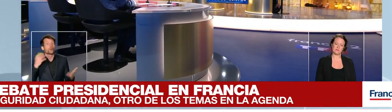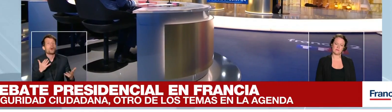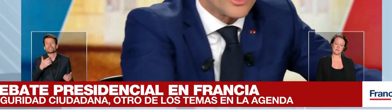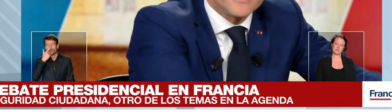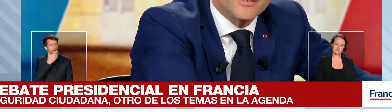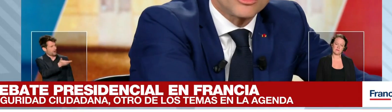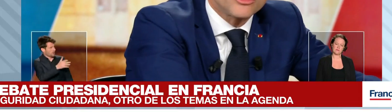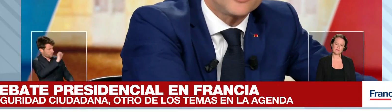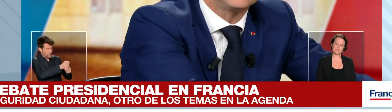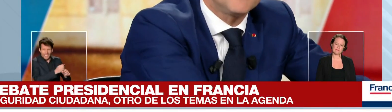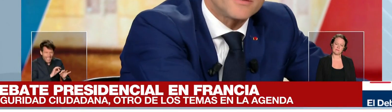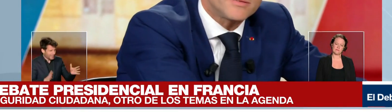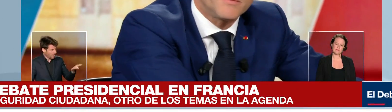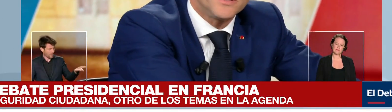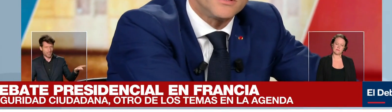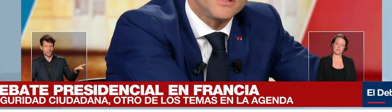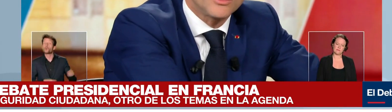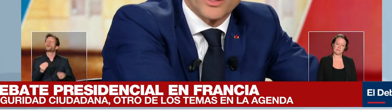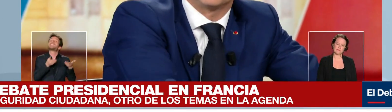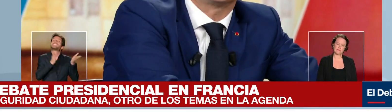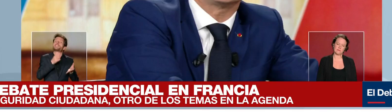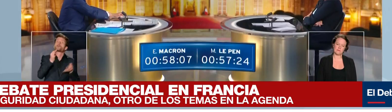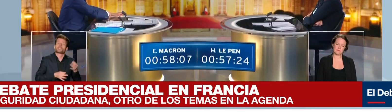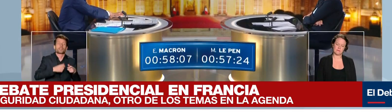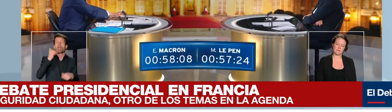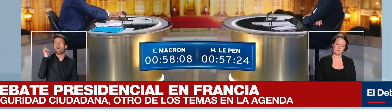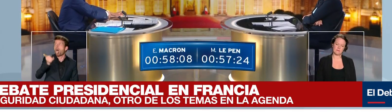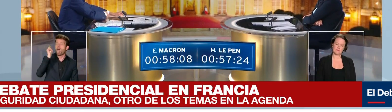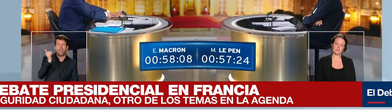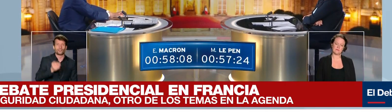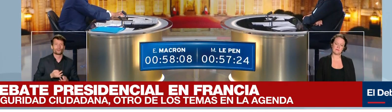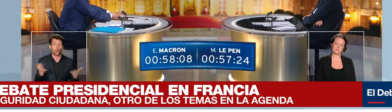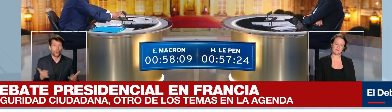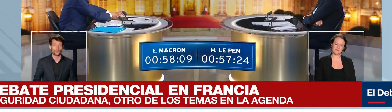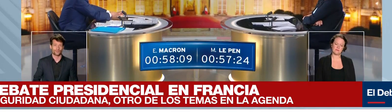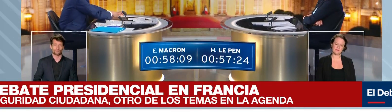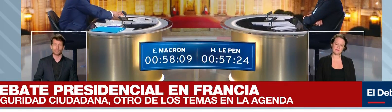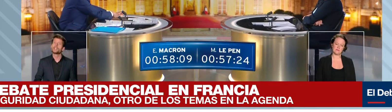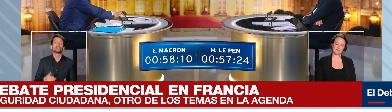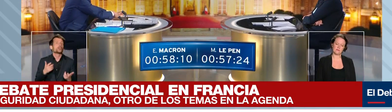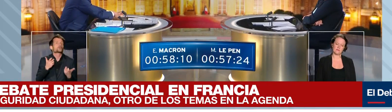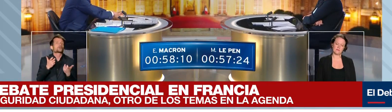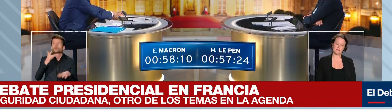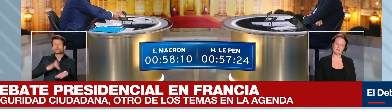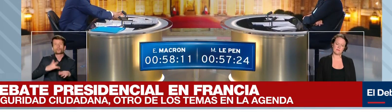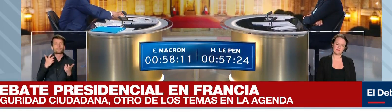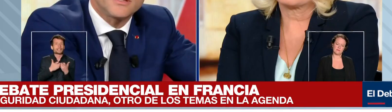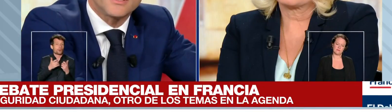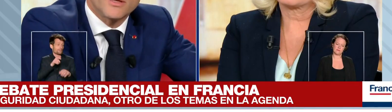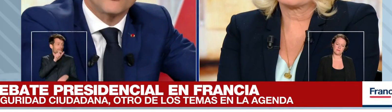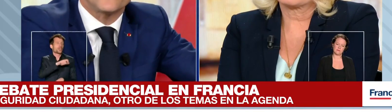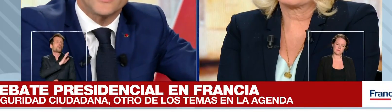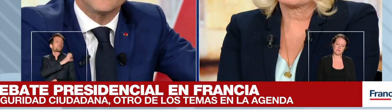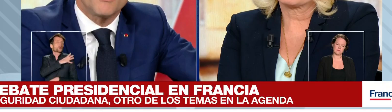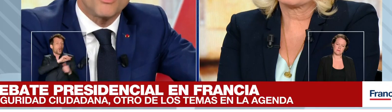sentimiento de impunidad, cuando la decisión de justicia no es lo suficientemente rápida. Comenzamos a hacerlo con los delegados del procurador, con esta justicia